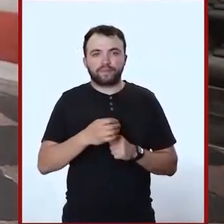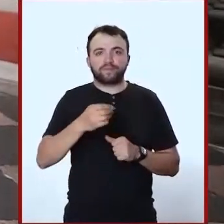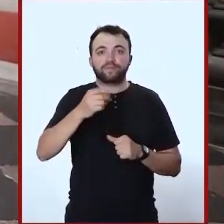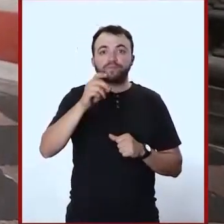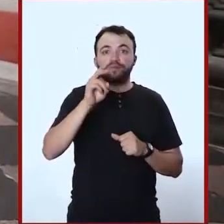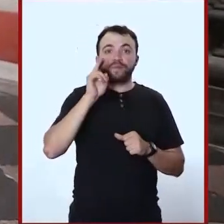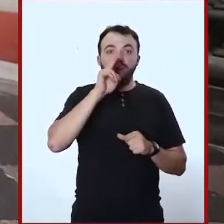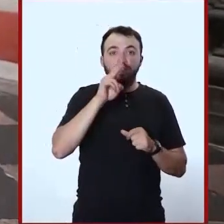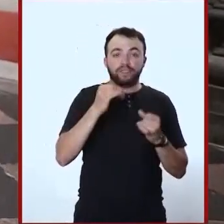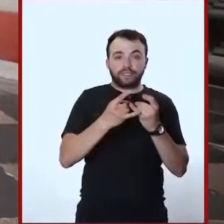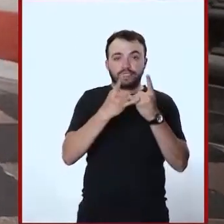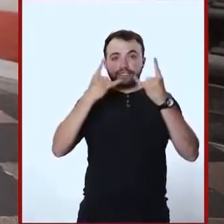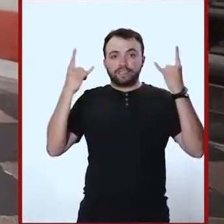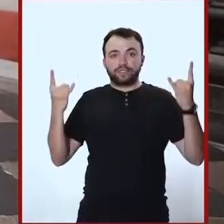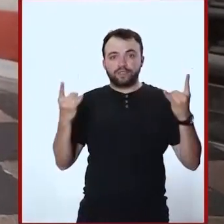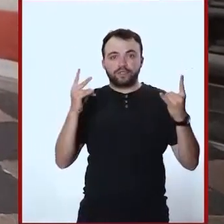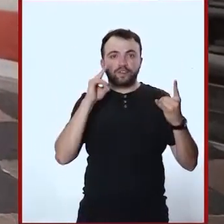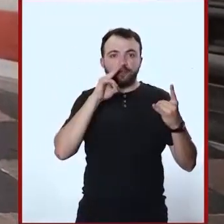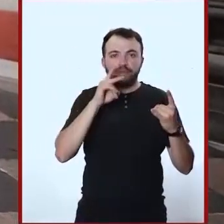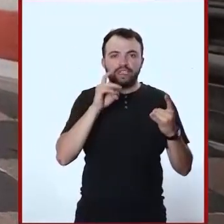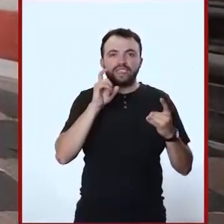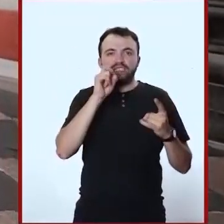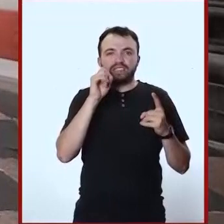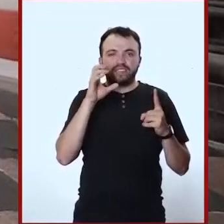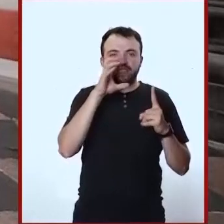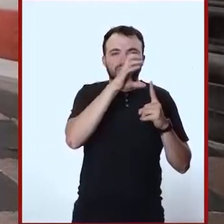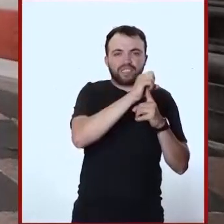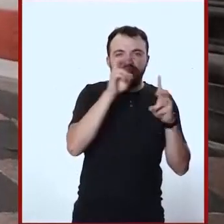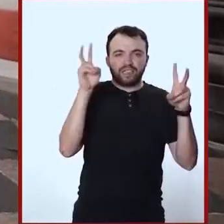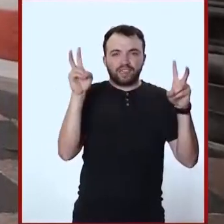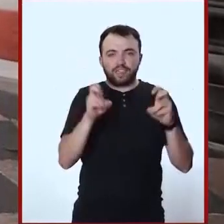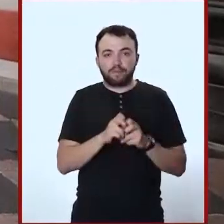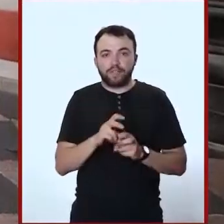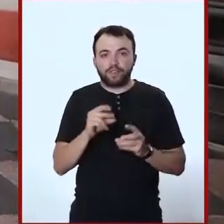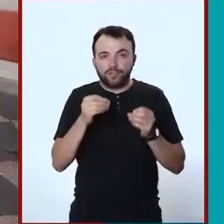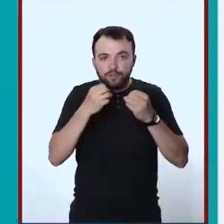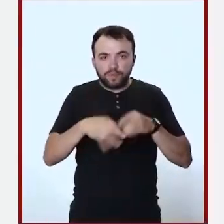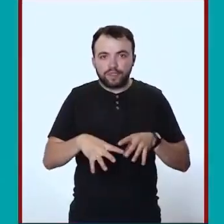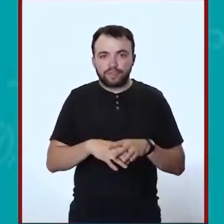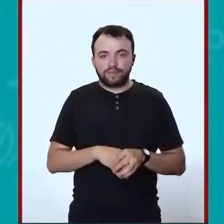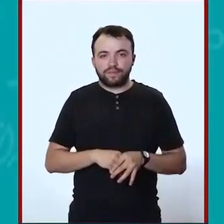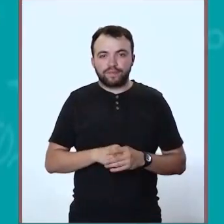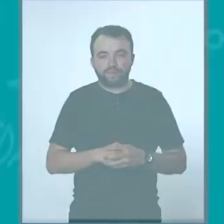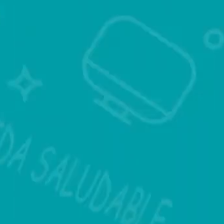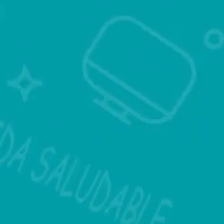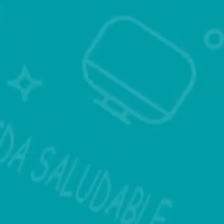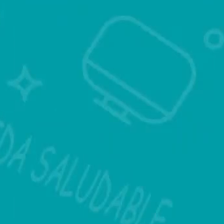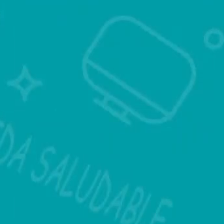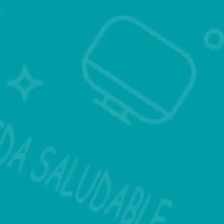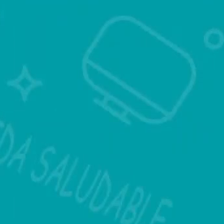historia de la esclavitud nos presenta el caso de Apartheid. No se lo pierdan. Adiós.